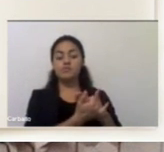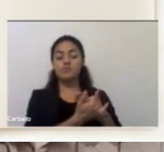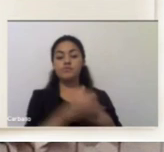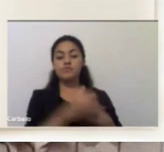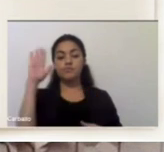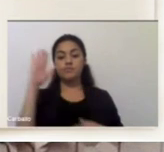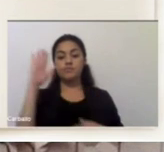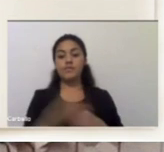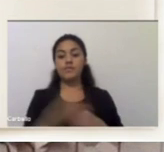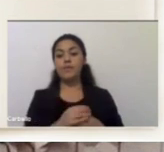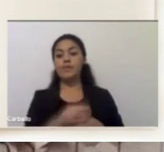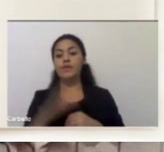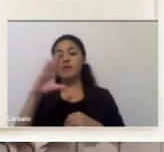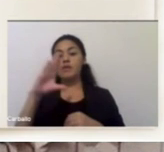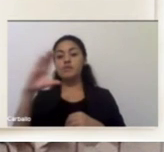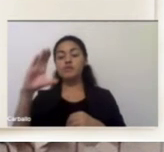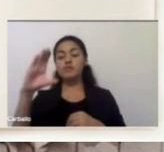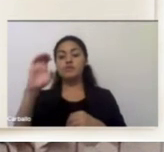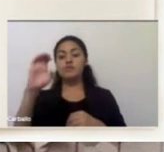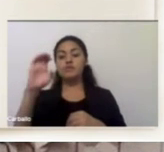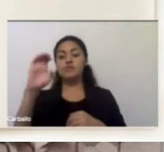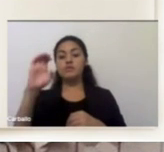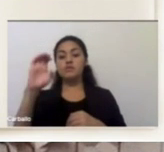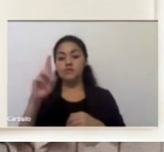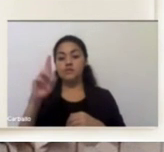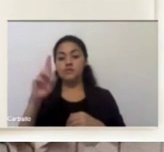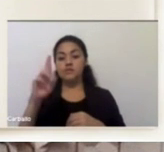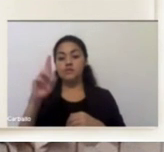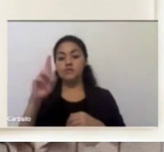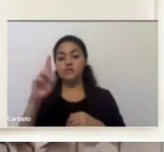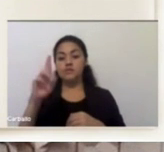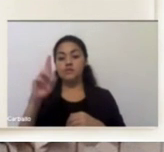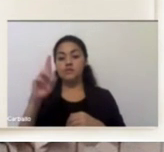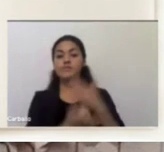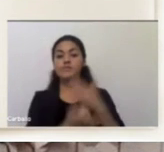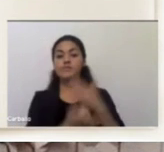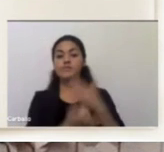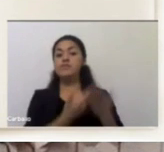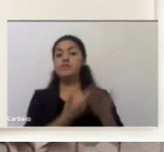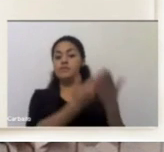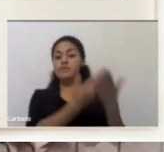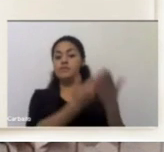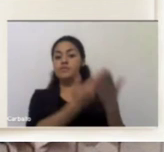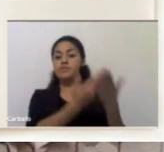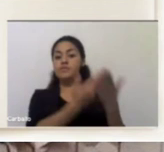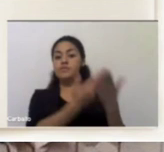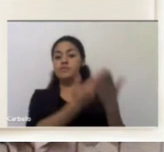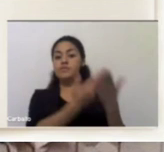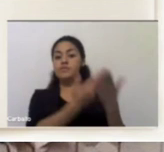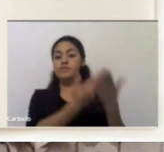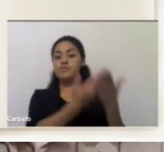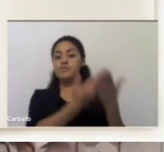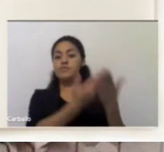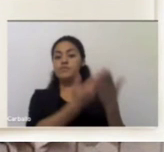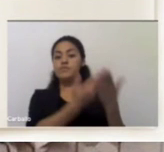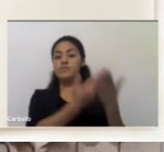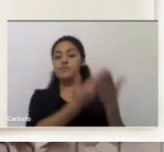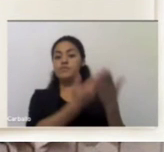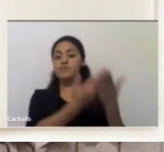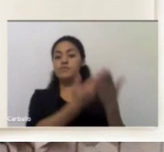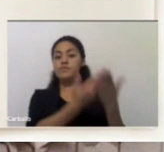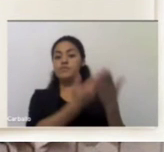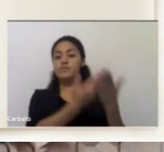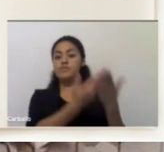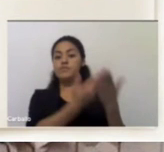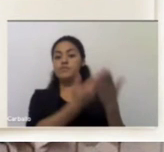la magistrada Roxana García Moreno. Magistrado presidente Julio César Merino Enríquez. De igual forma, a favor